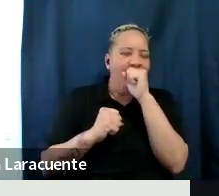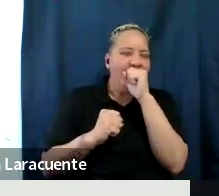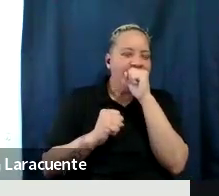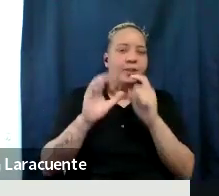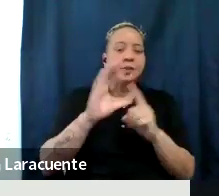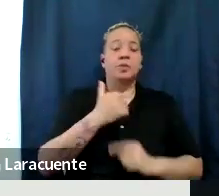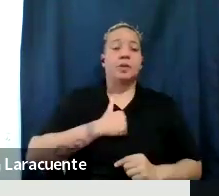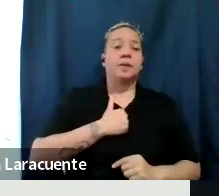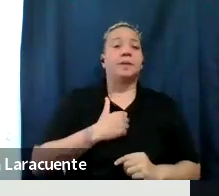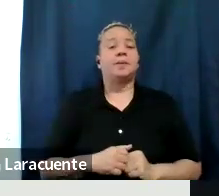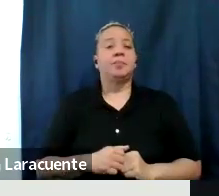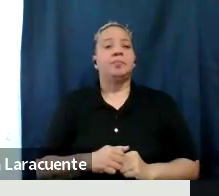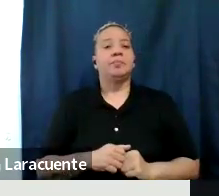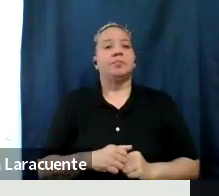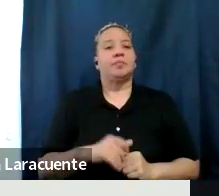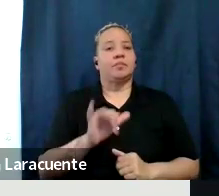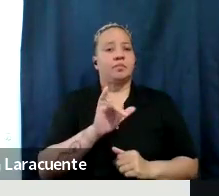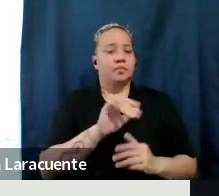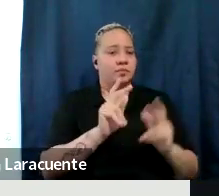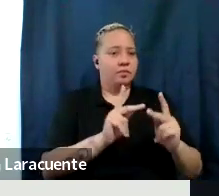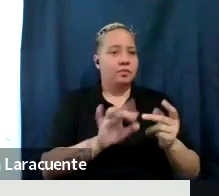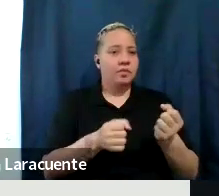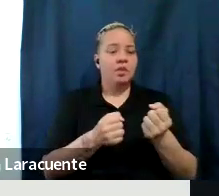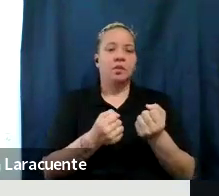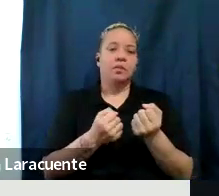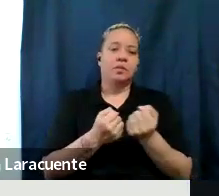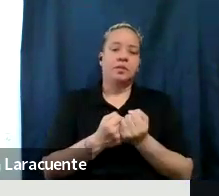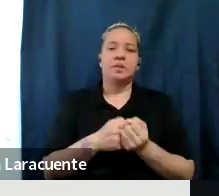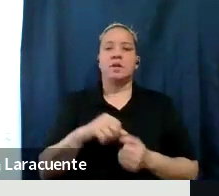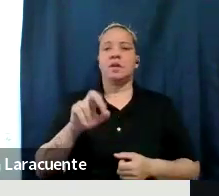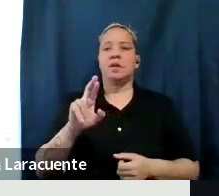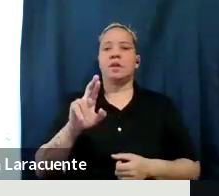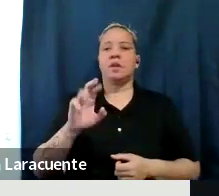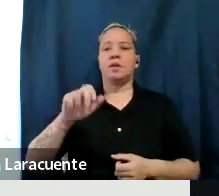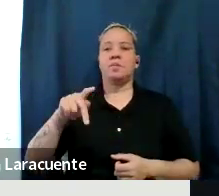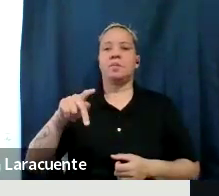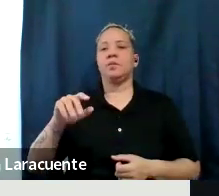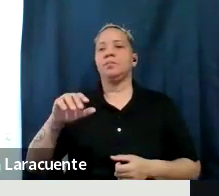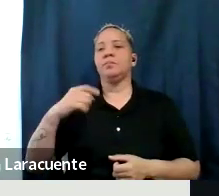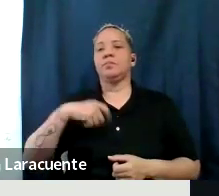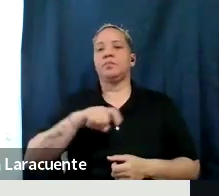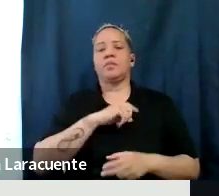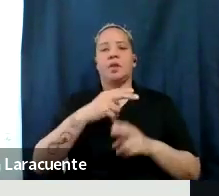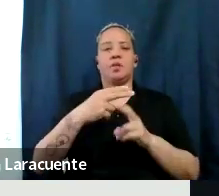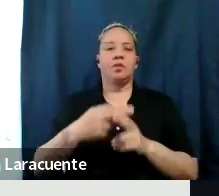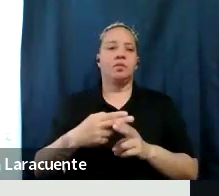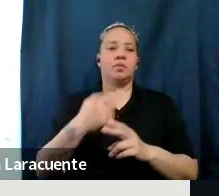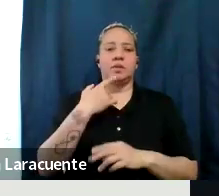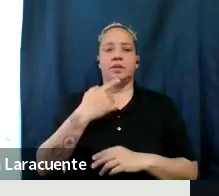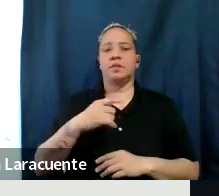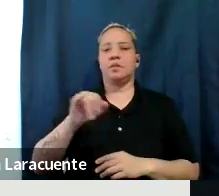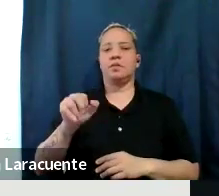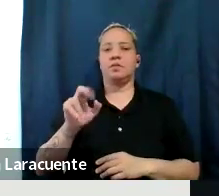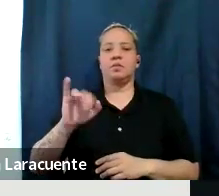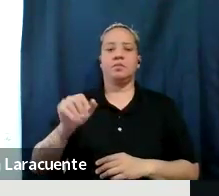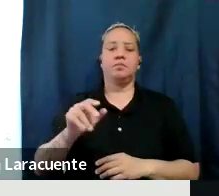personalidades también están del lado de la República Española. Esos nombres que menciona Juan Ramón son los de Francisco